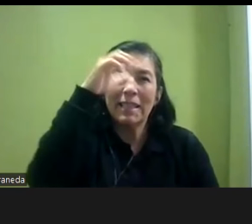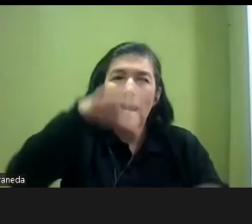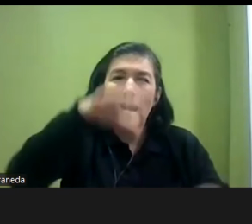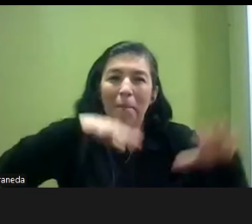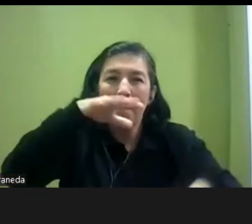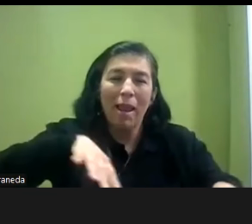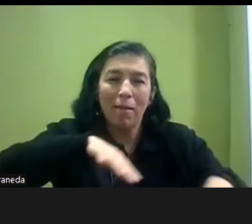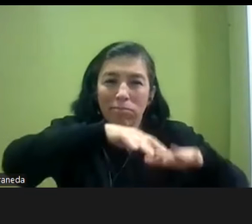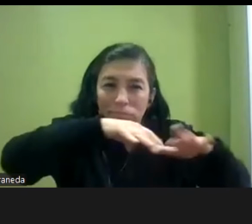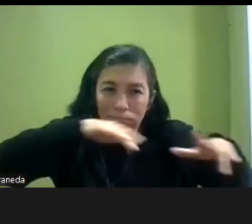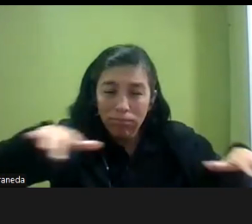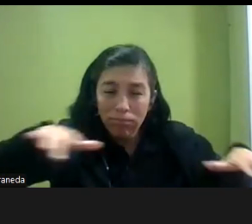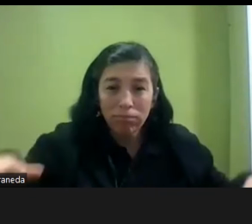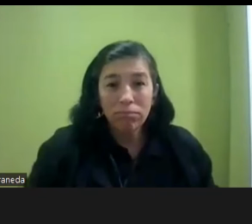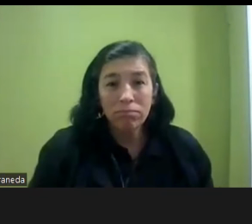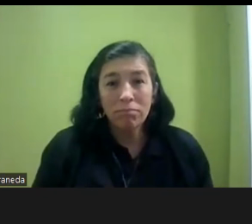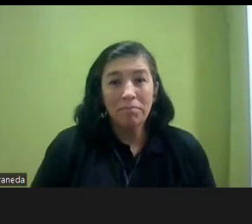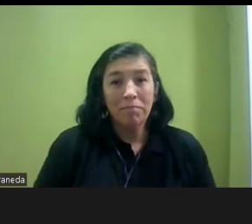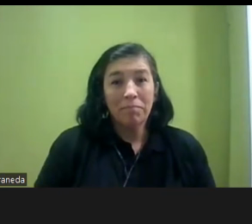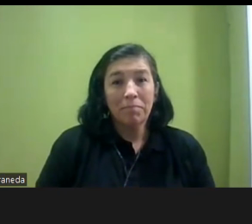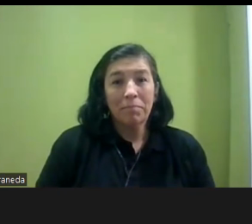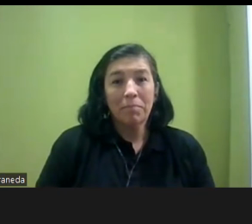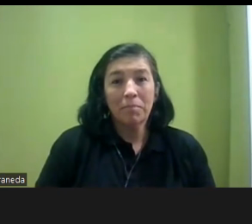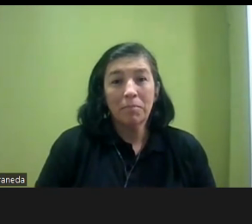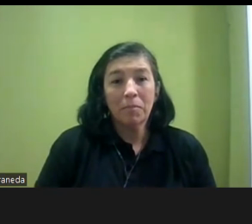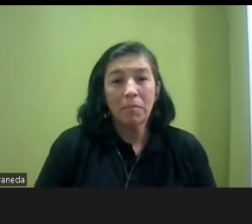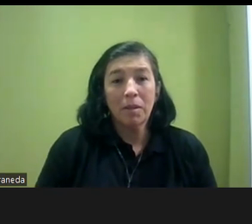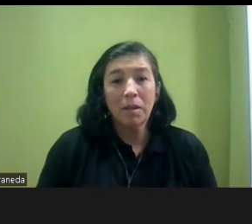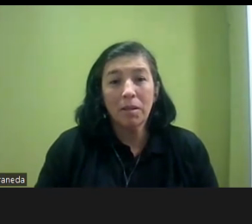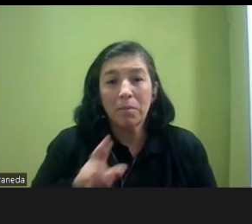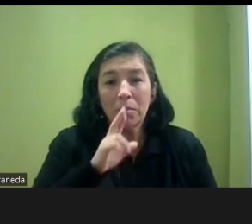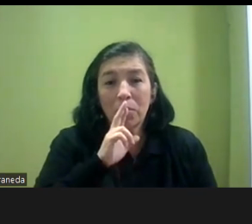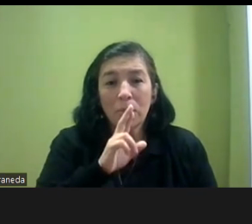marinos. Así que, respondiendo a la pregunta,